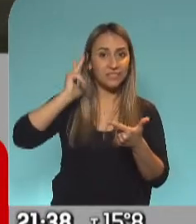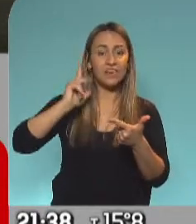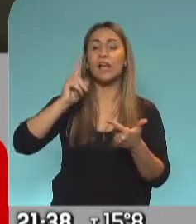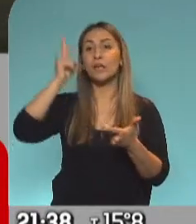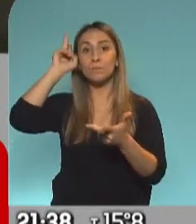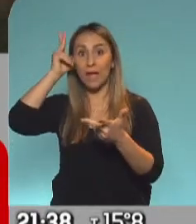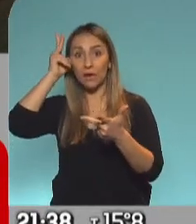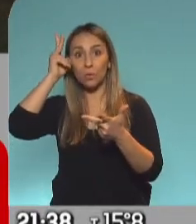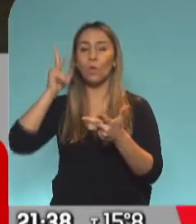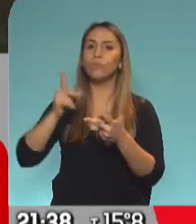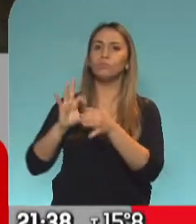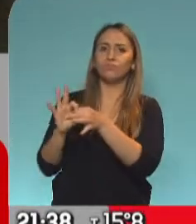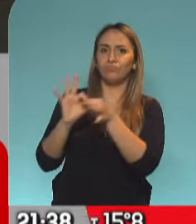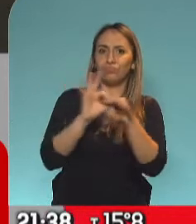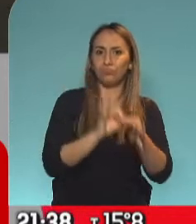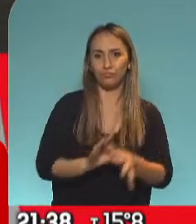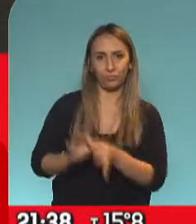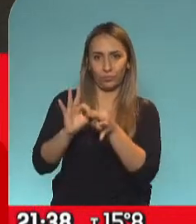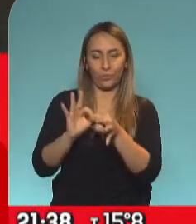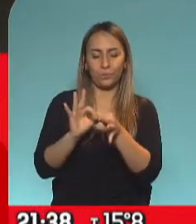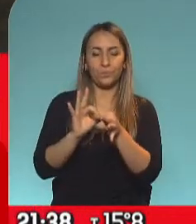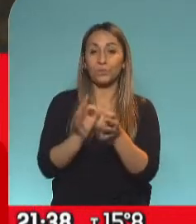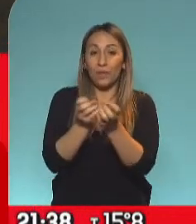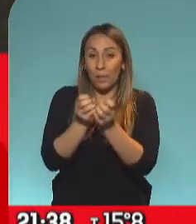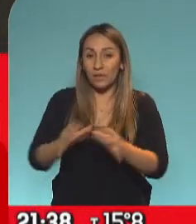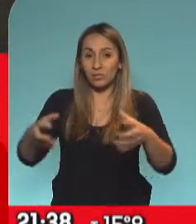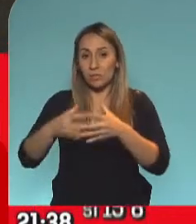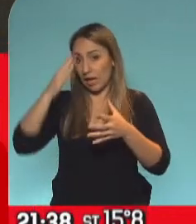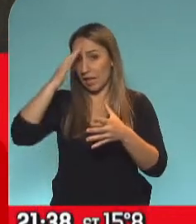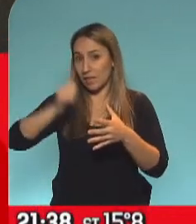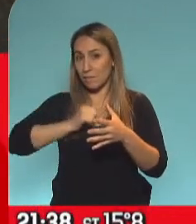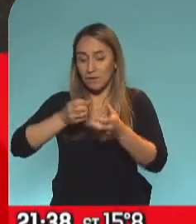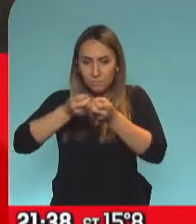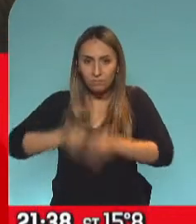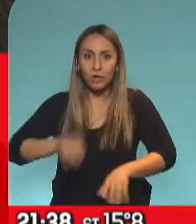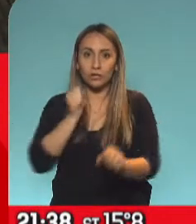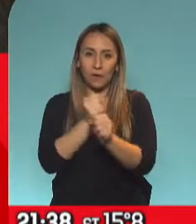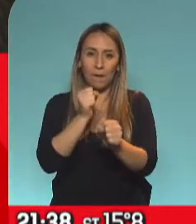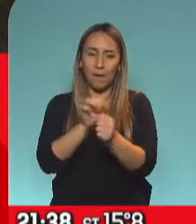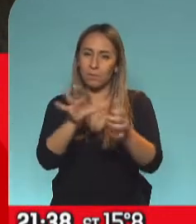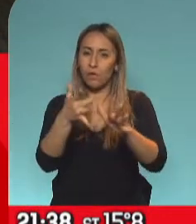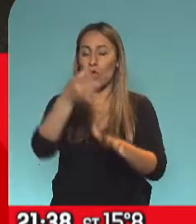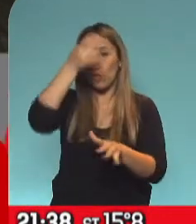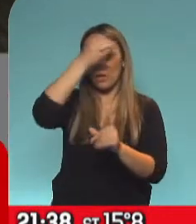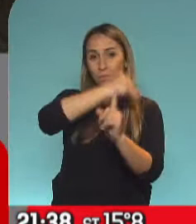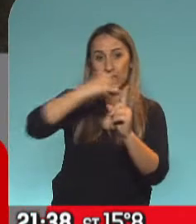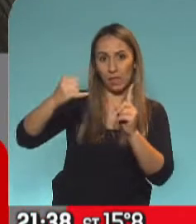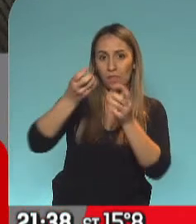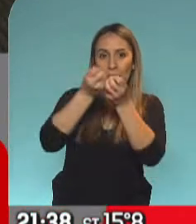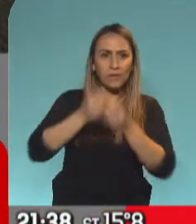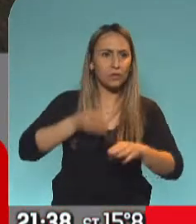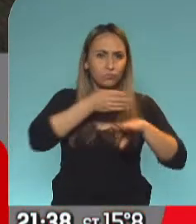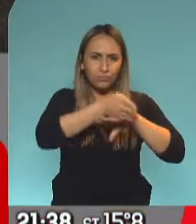Perú. Comenzó a hacer este trabajo la gendarmería cerca de las 12 del mediodía y van a